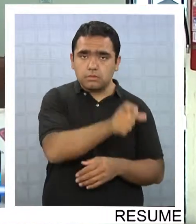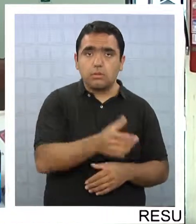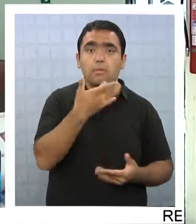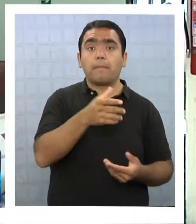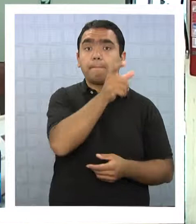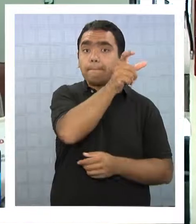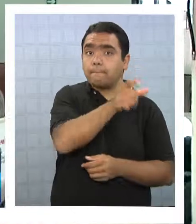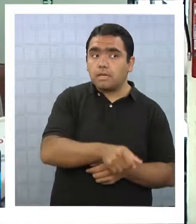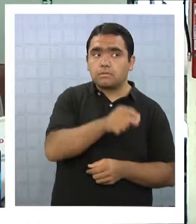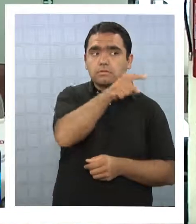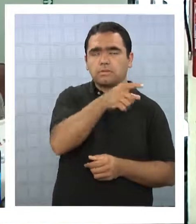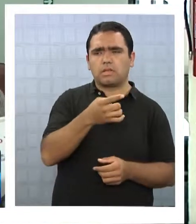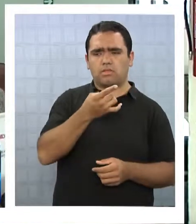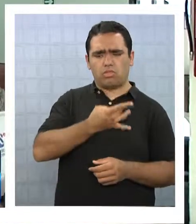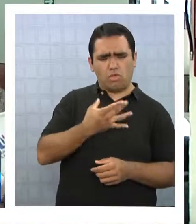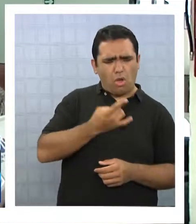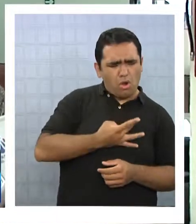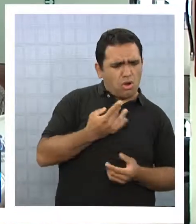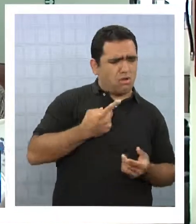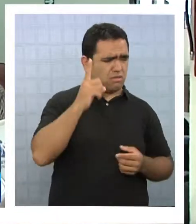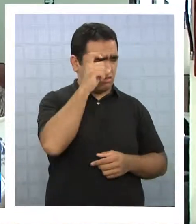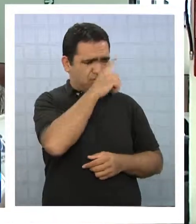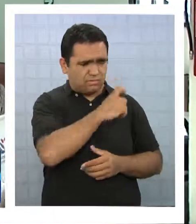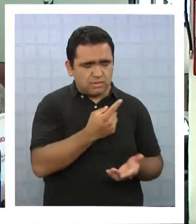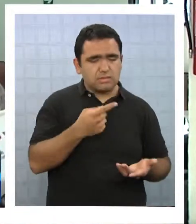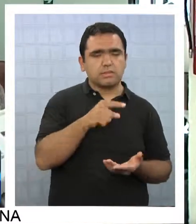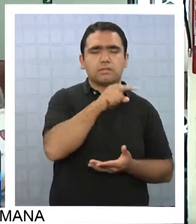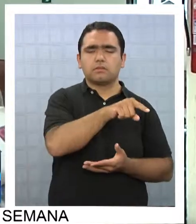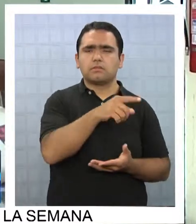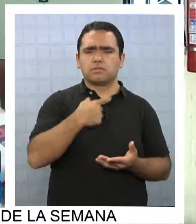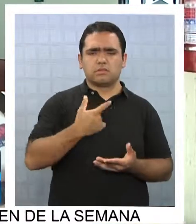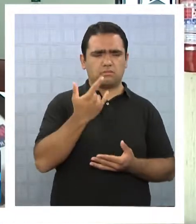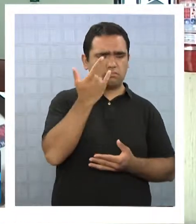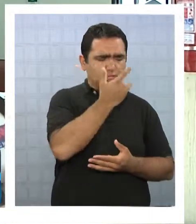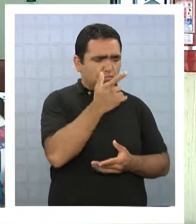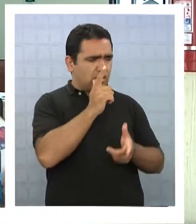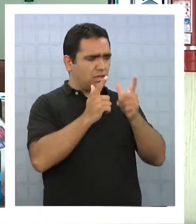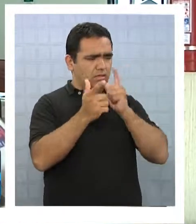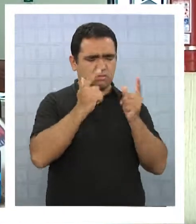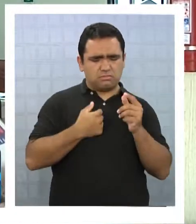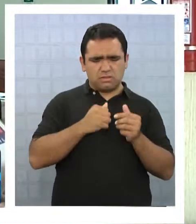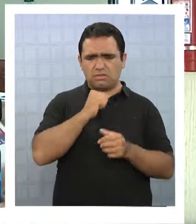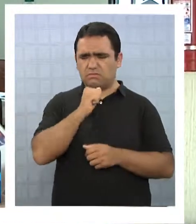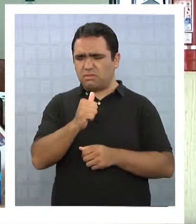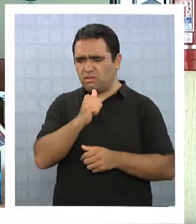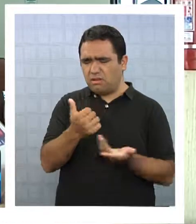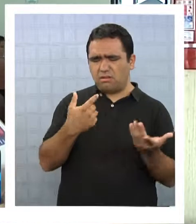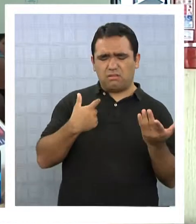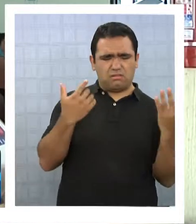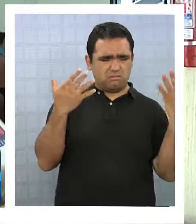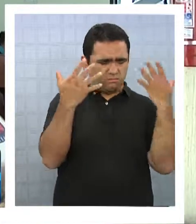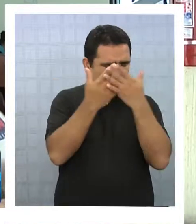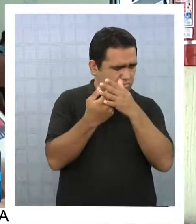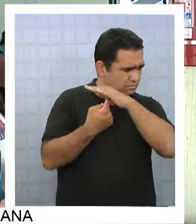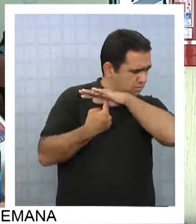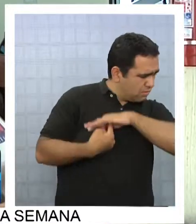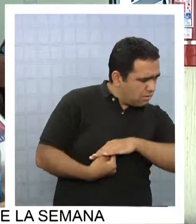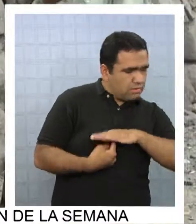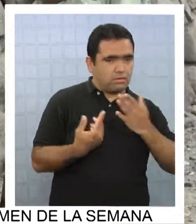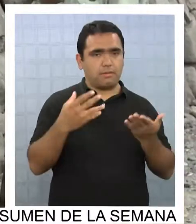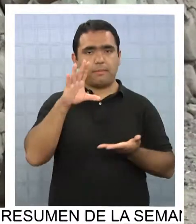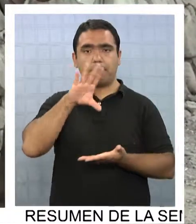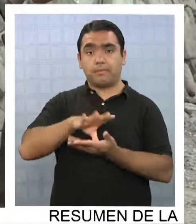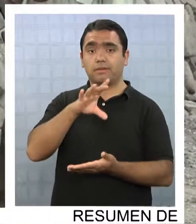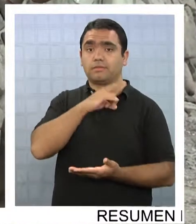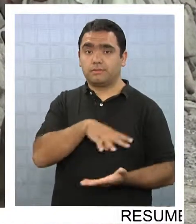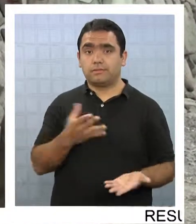situaciones de mucho dolor y dificultad que son producidas por un contexto de pobreza, de marginalidad, de exclusión e inequidad en un país como el